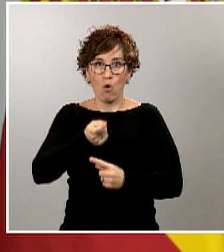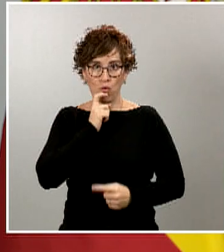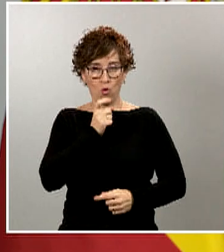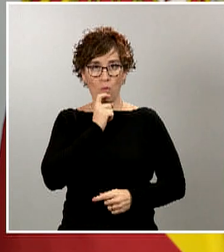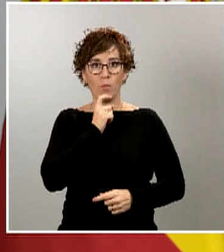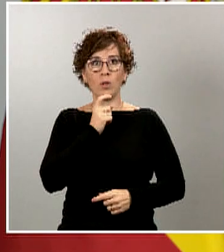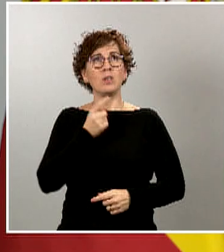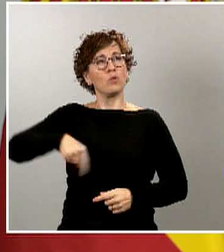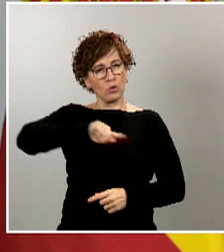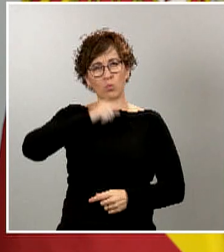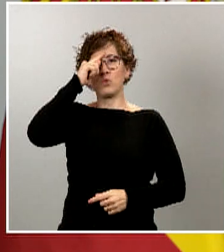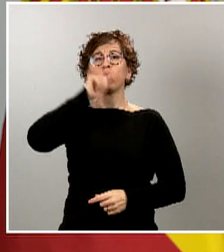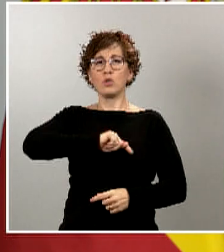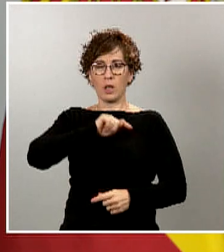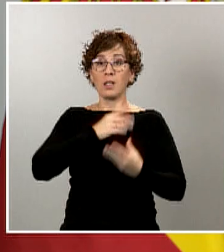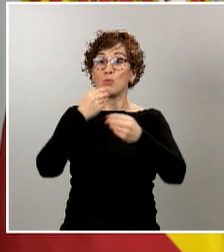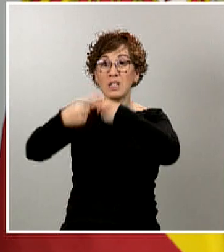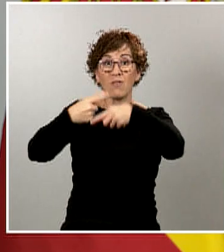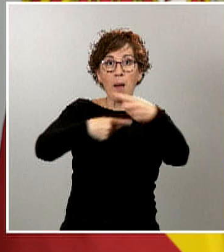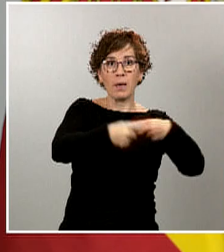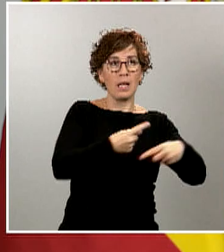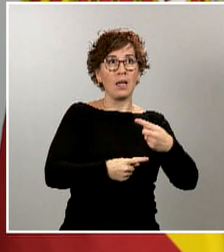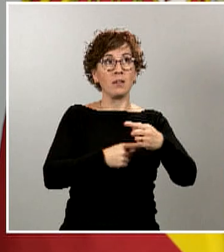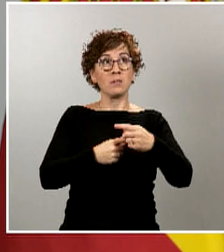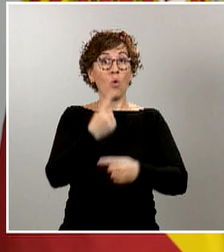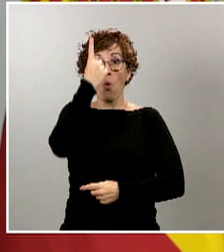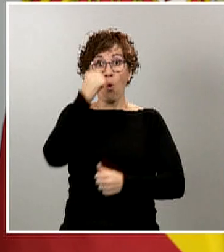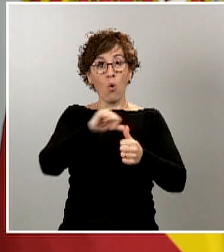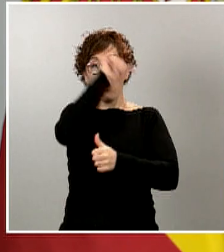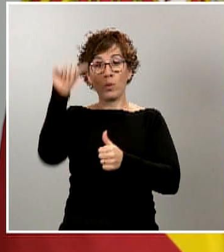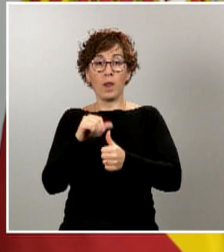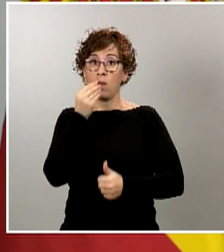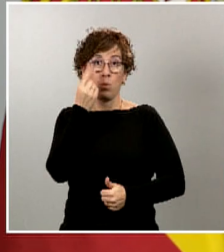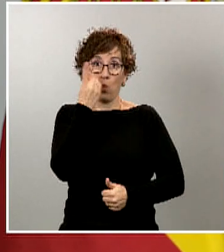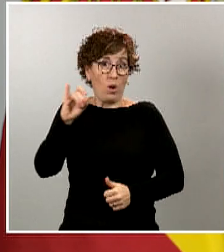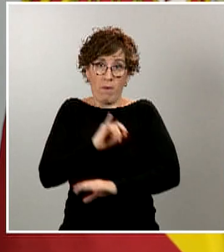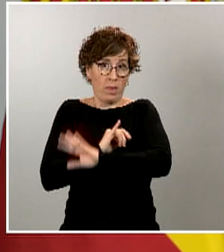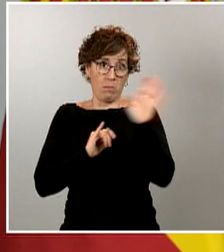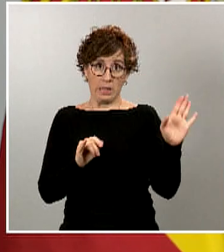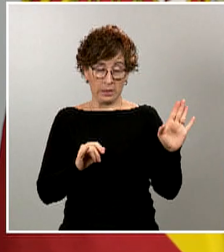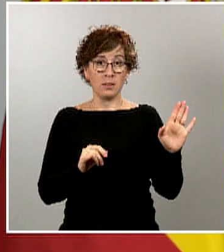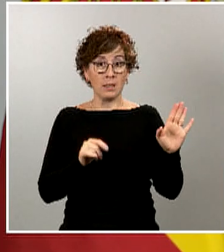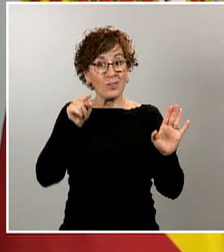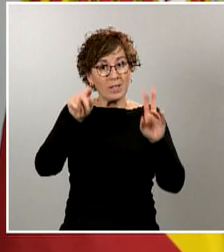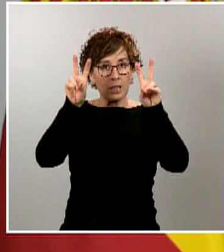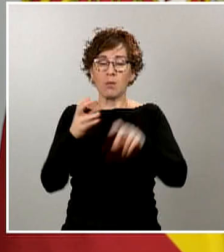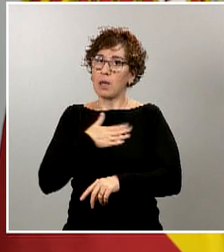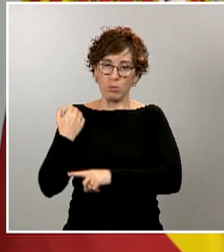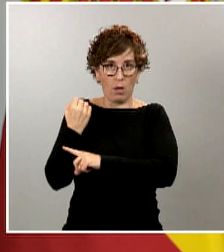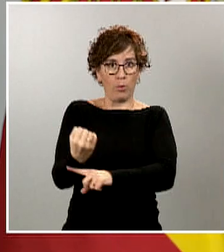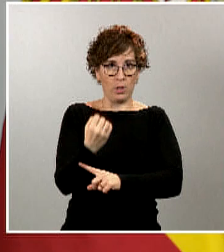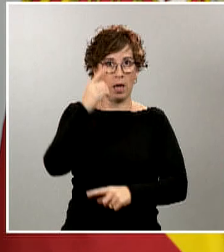familias solamente se come una vez al día. Bueno, pues queremos apoyar también en ese ámbito de trabajo. Decir